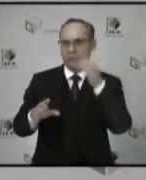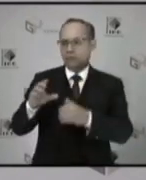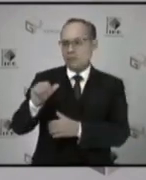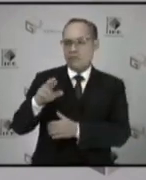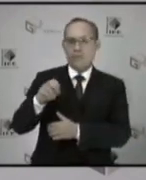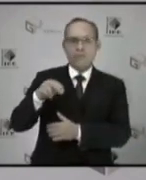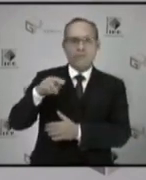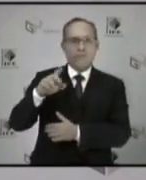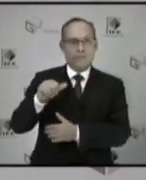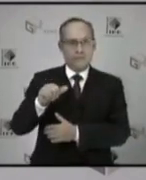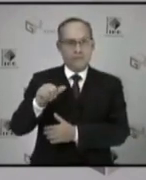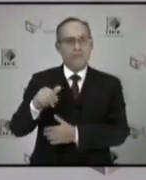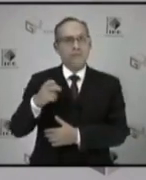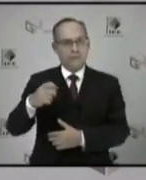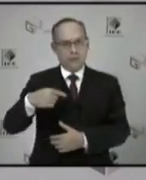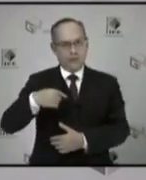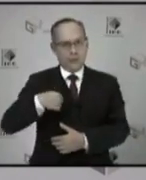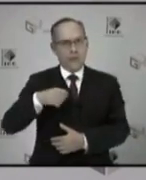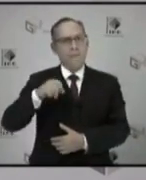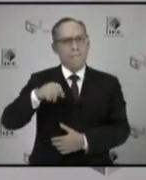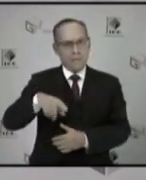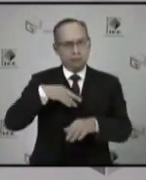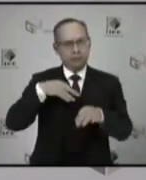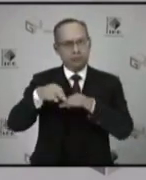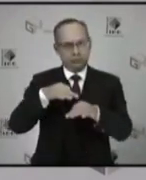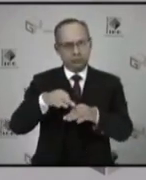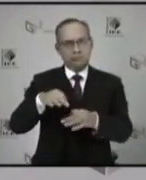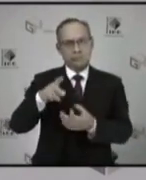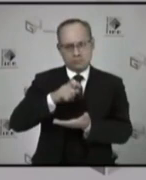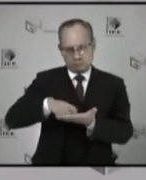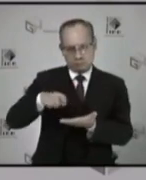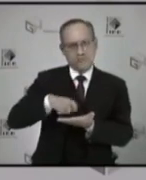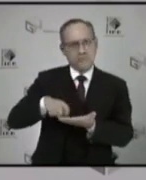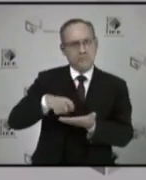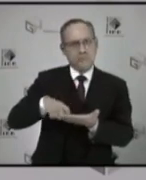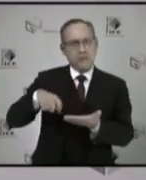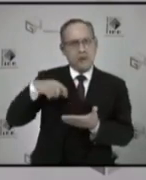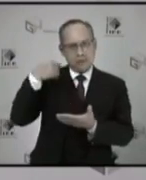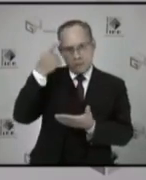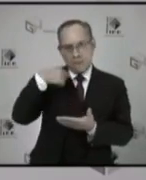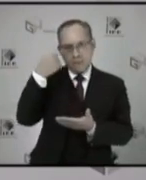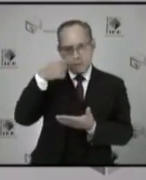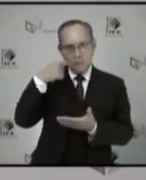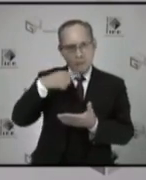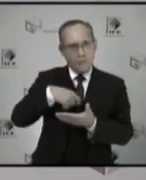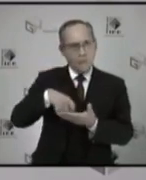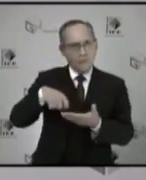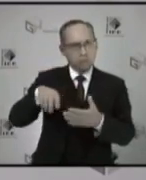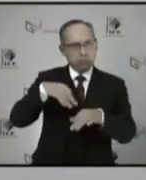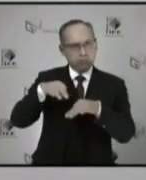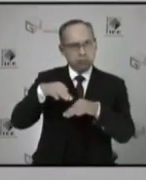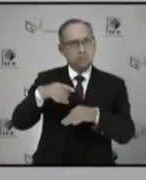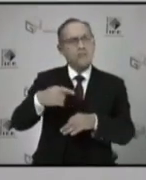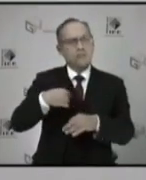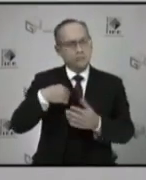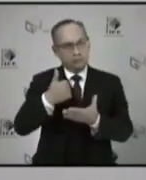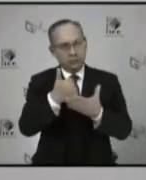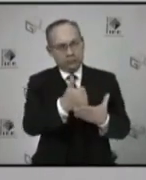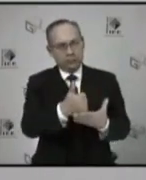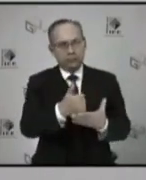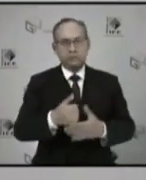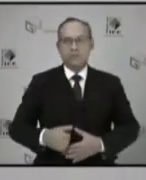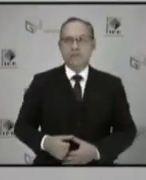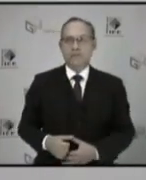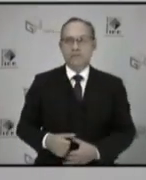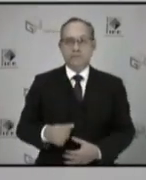con ellos, arrastrando el lápiz, trabajando horas extras. Yo les voy a ayudar. Gracias. La palabra,